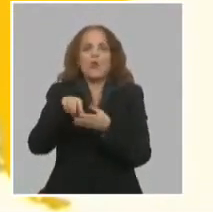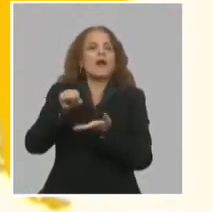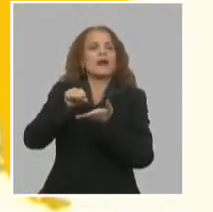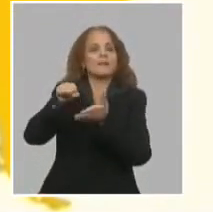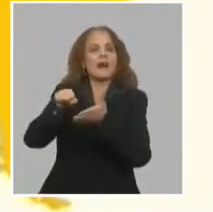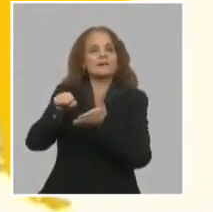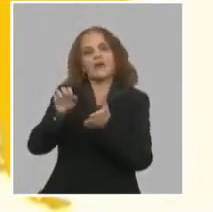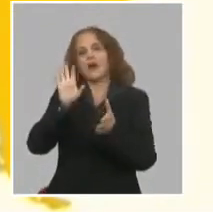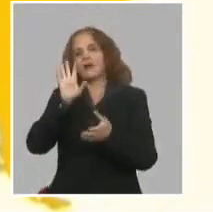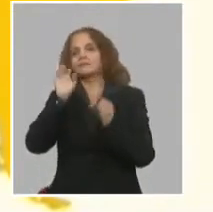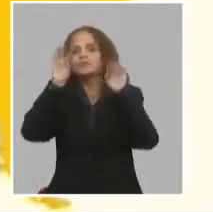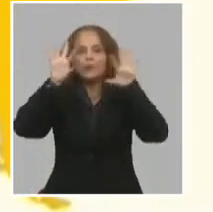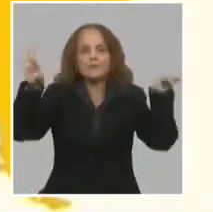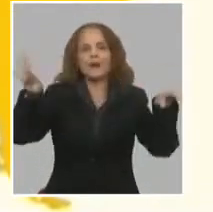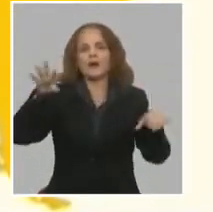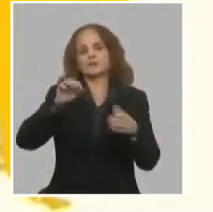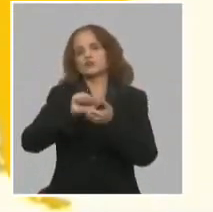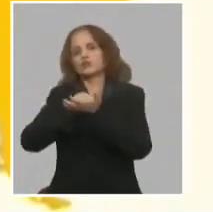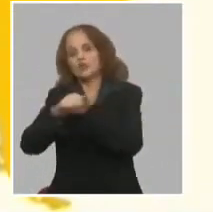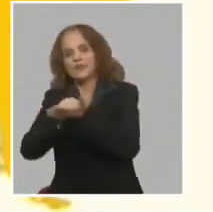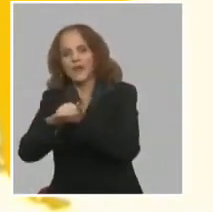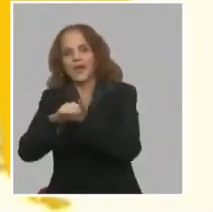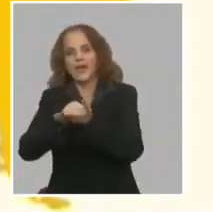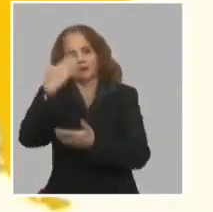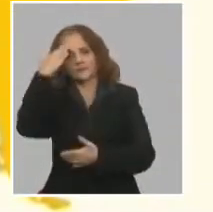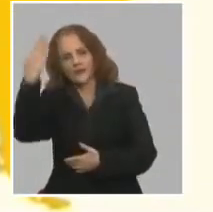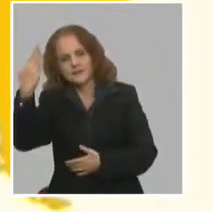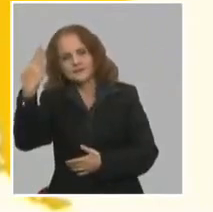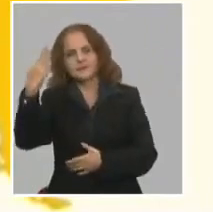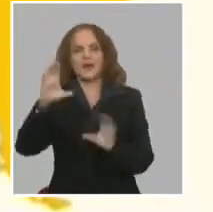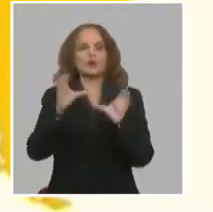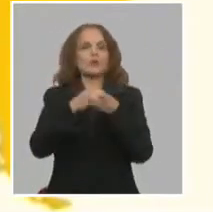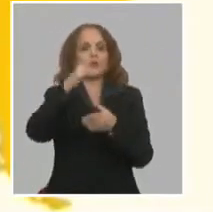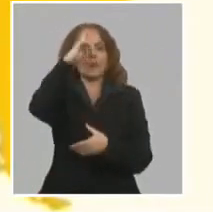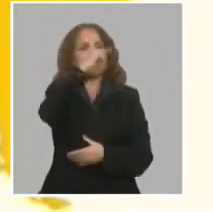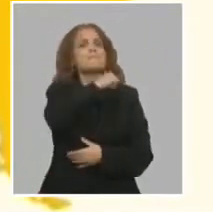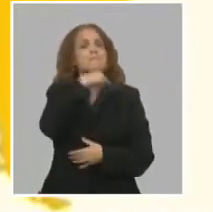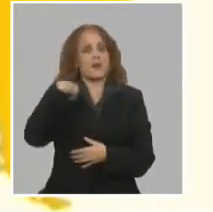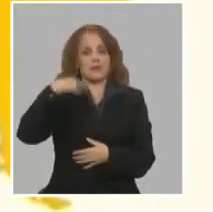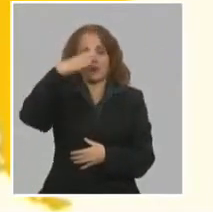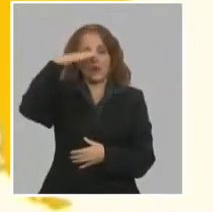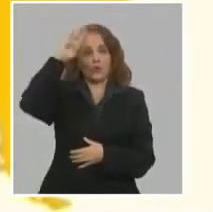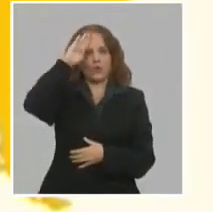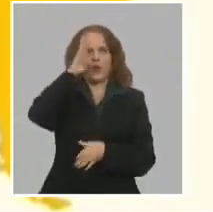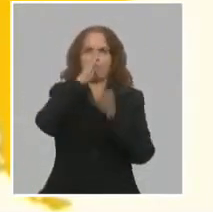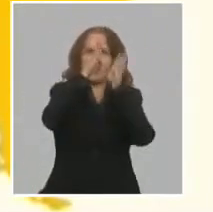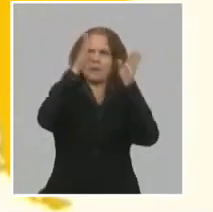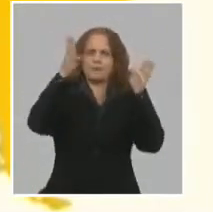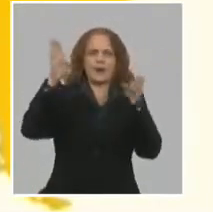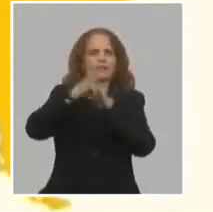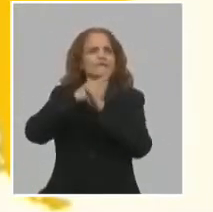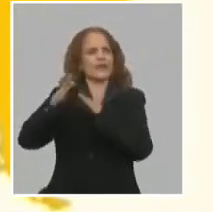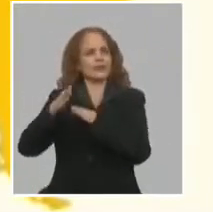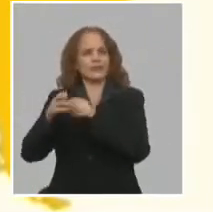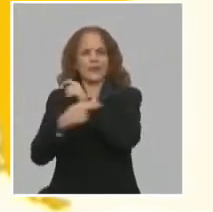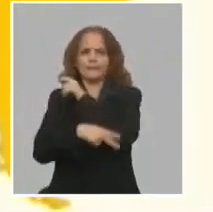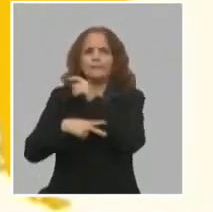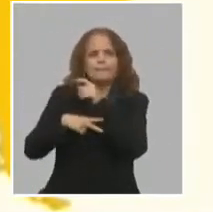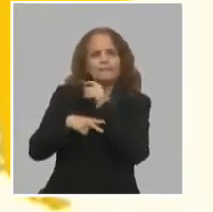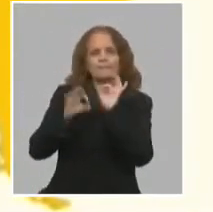cubano, gracias a sus brigadas médicas que están repartidas en distintos continentes. Agradecer a la solidaridad